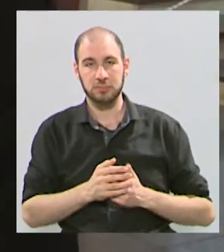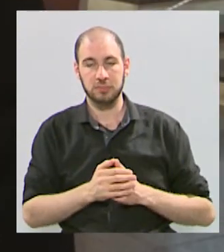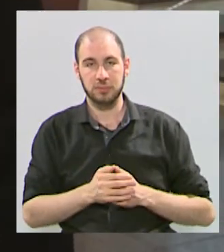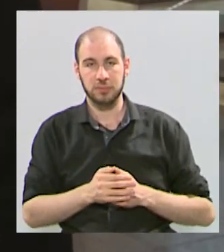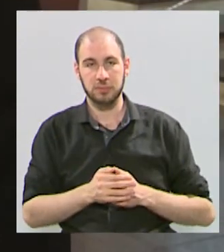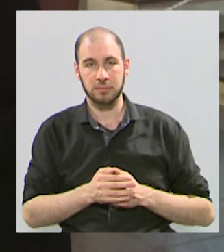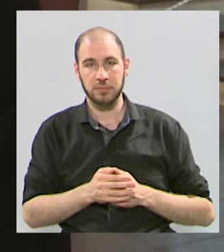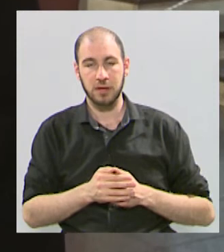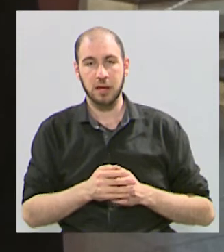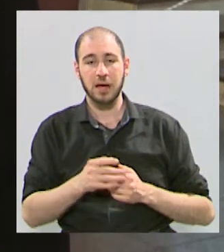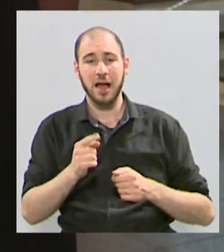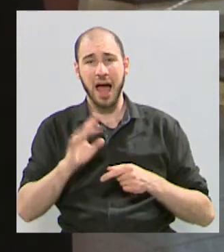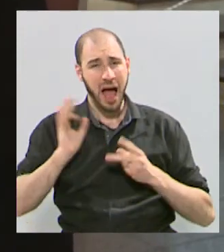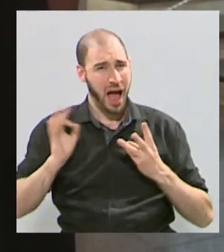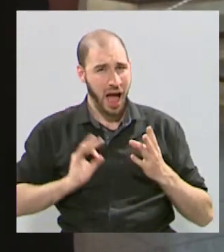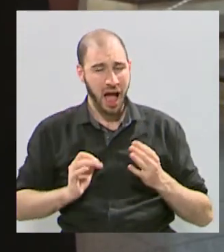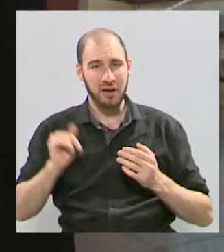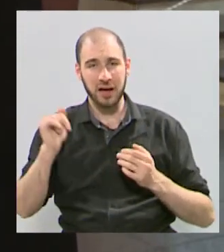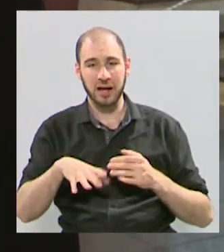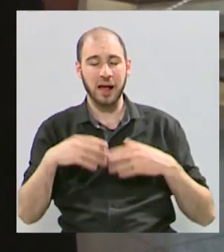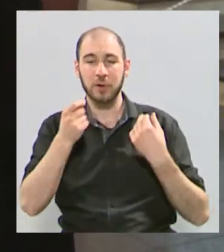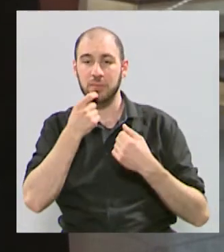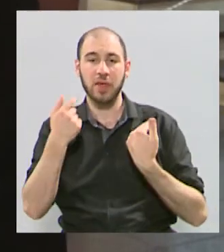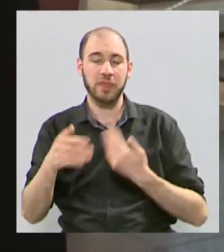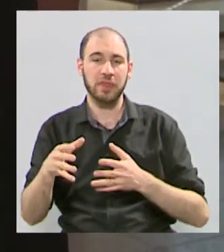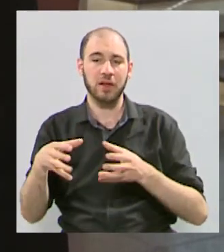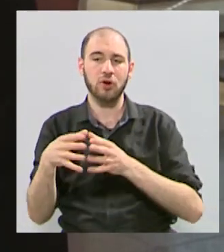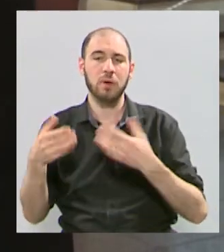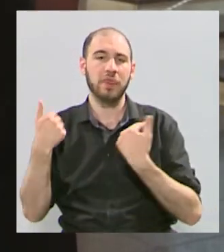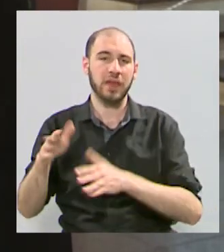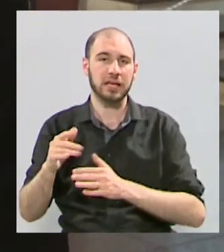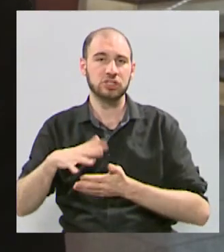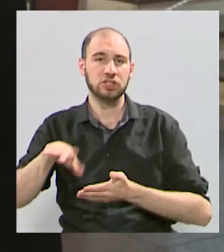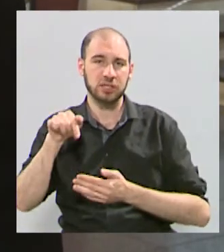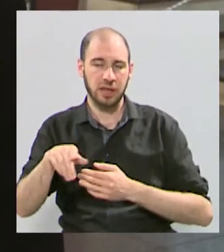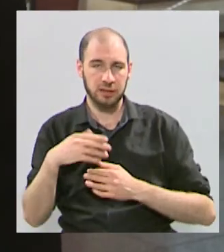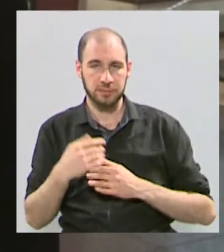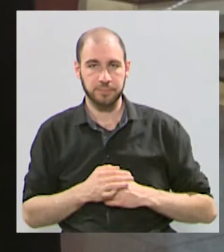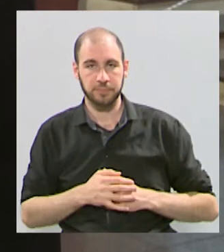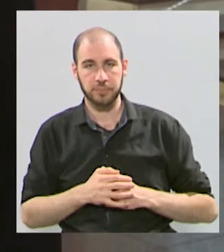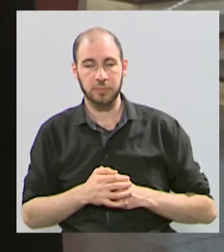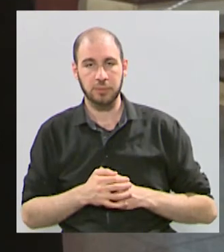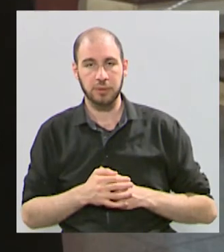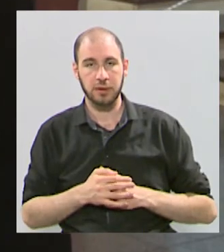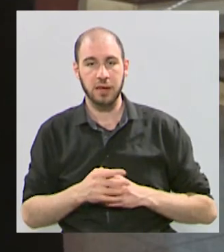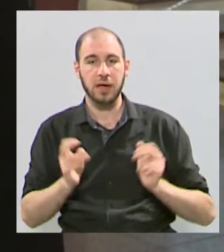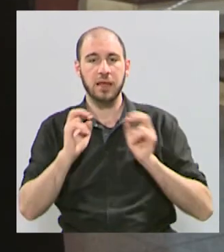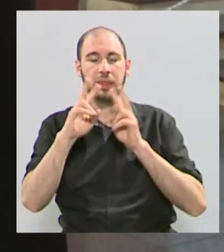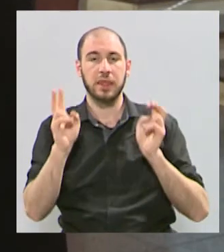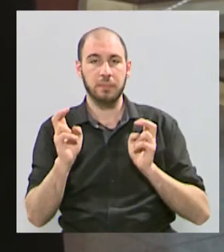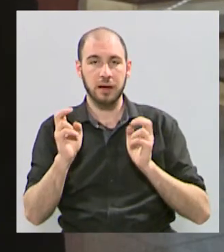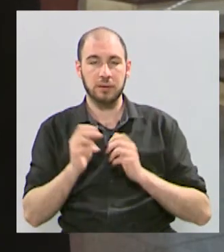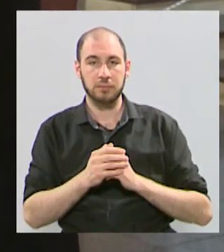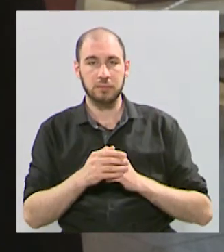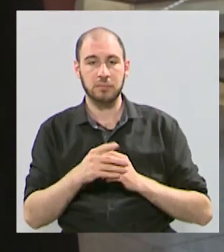que por mucho tiempo se ha dejado de lado a un sector importante de la sociedad que por cuestiones,